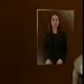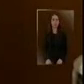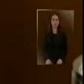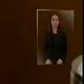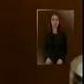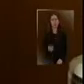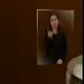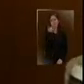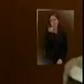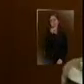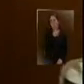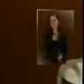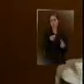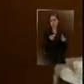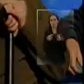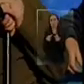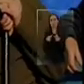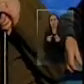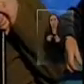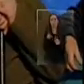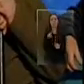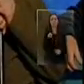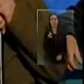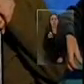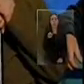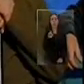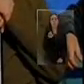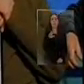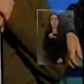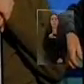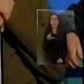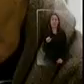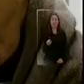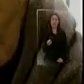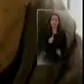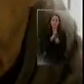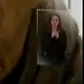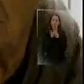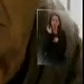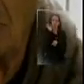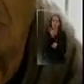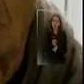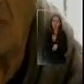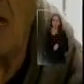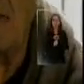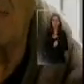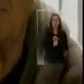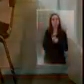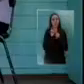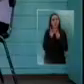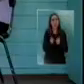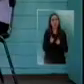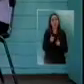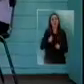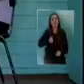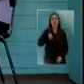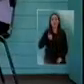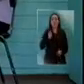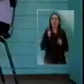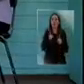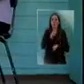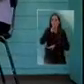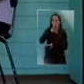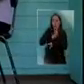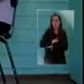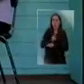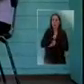86. Y harto ricas que son las sopa y piña. Para que el cambio propuesto por el doctor Bukusic resulte, nuestros voluntarios